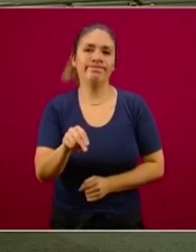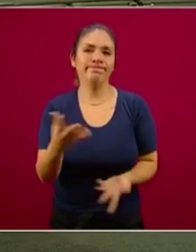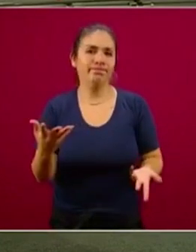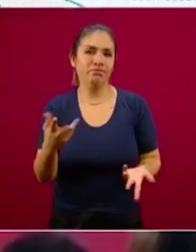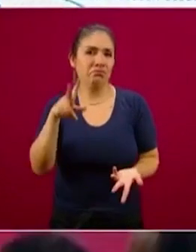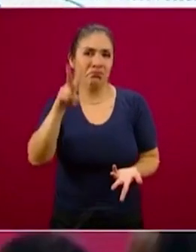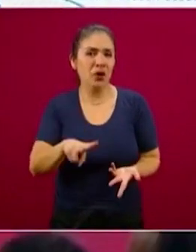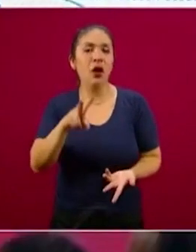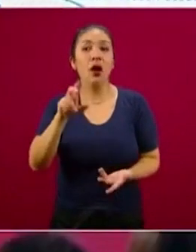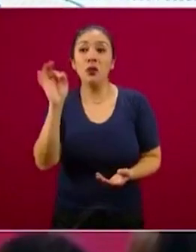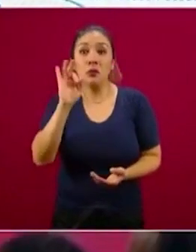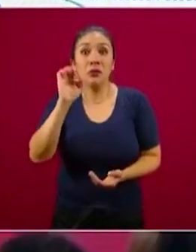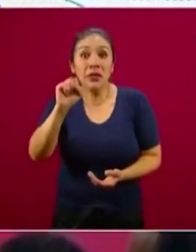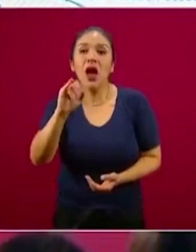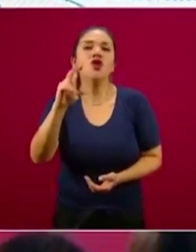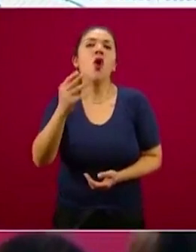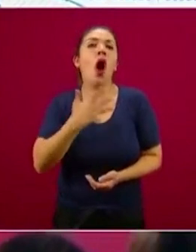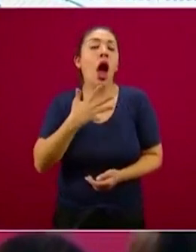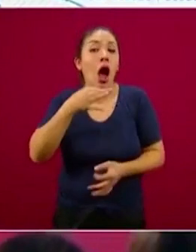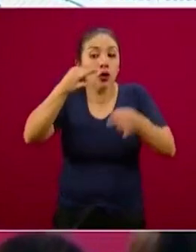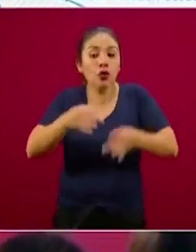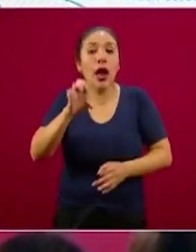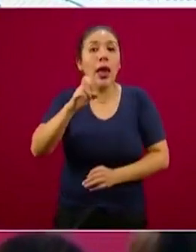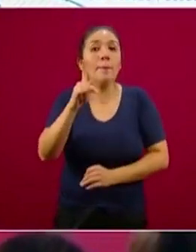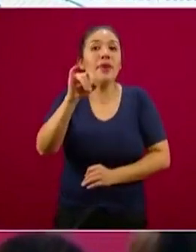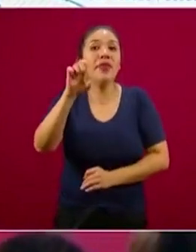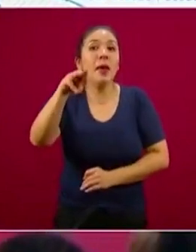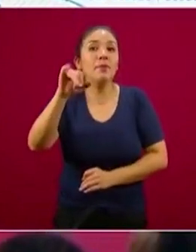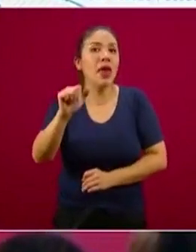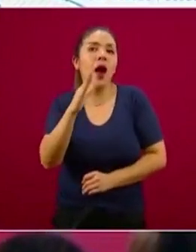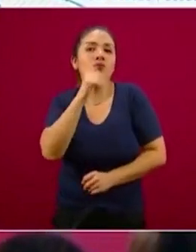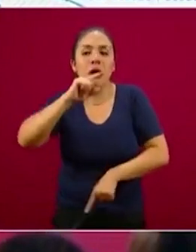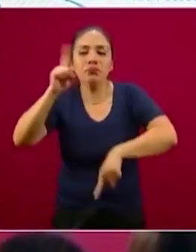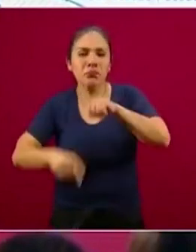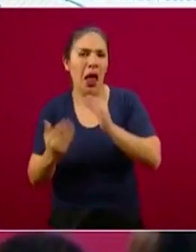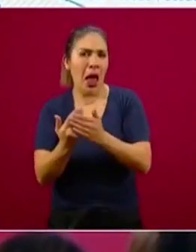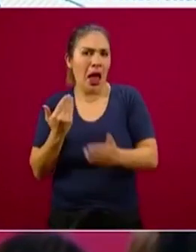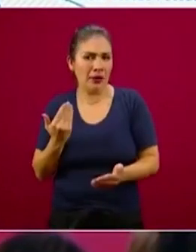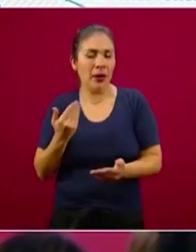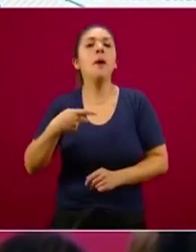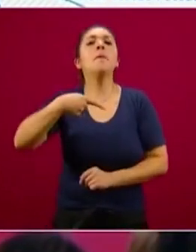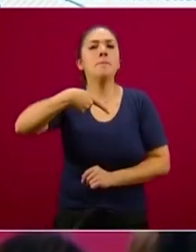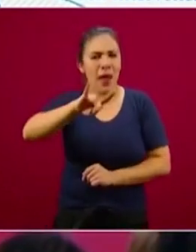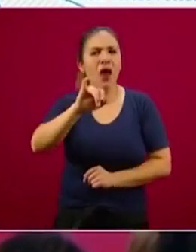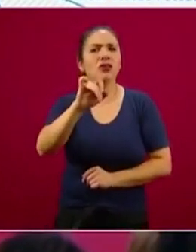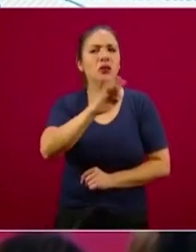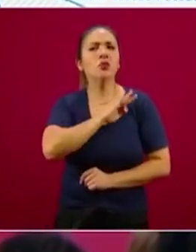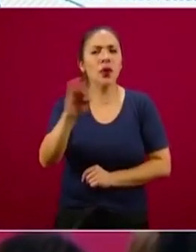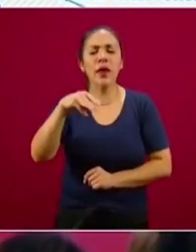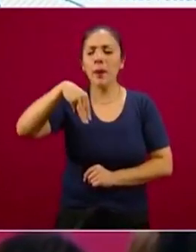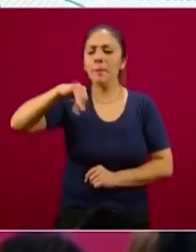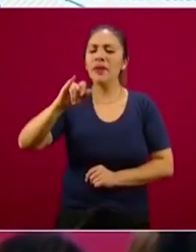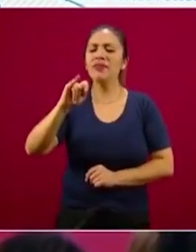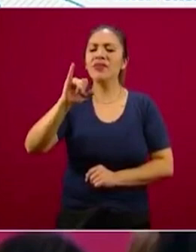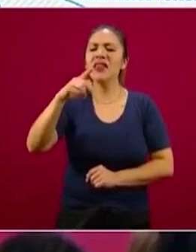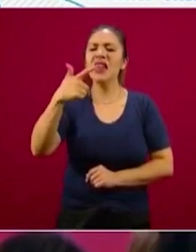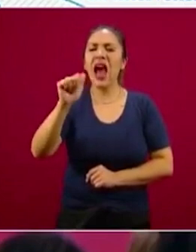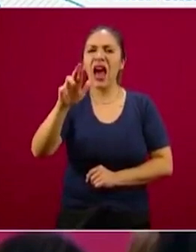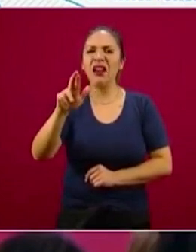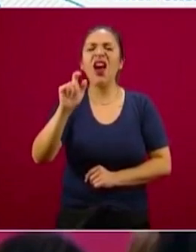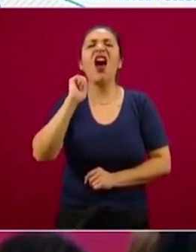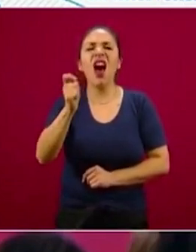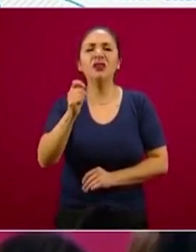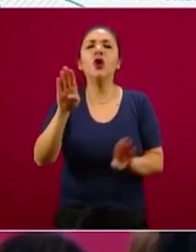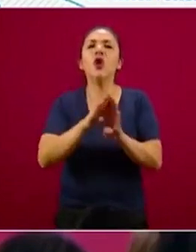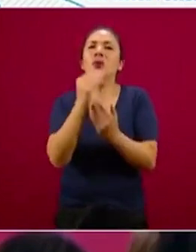no existirían las epidemias. Pero lo que sí es posible es mitigarla y mitigarla quiere decir reducirla, achicarla,